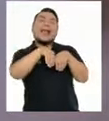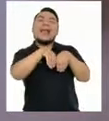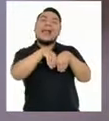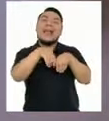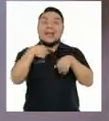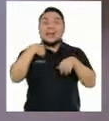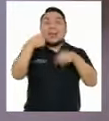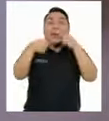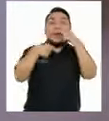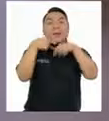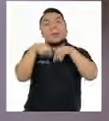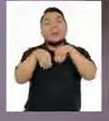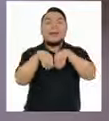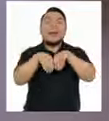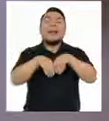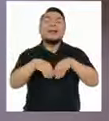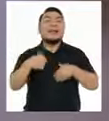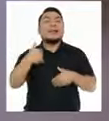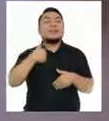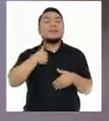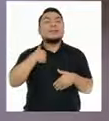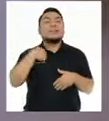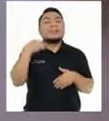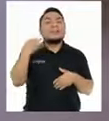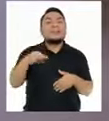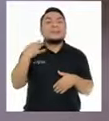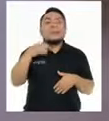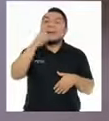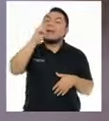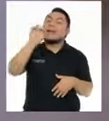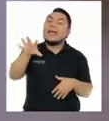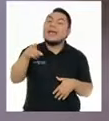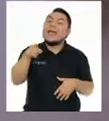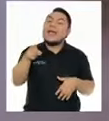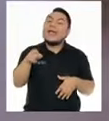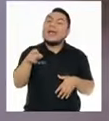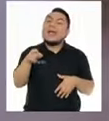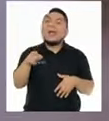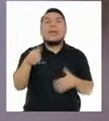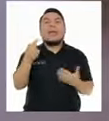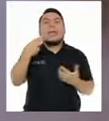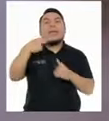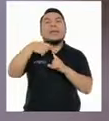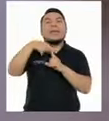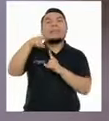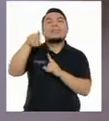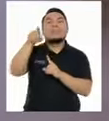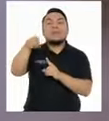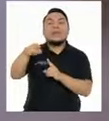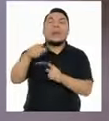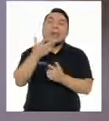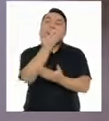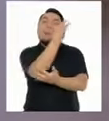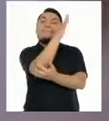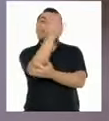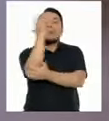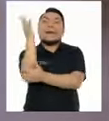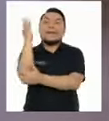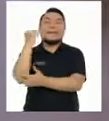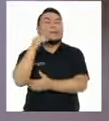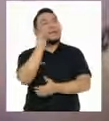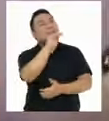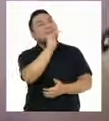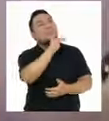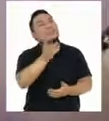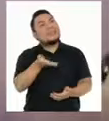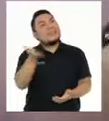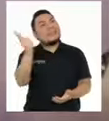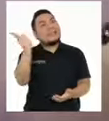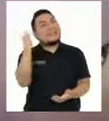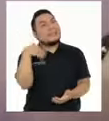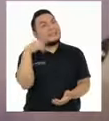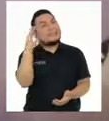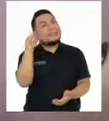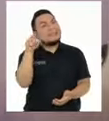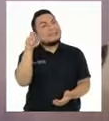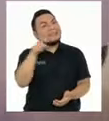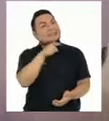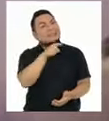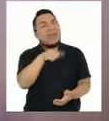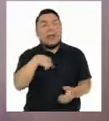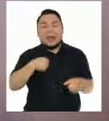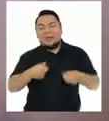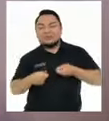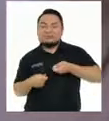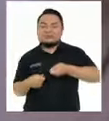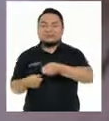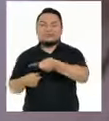cuento. Yo sé pedirle a Héctor que me lleve al parque cuando necesito salir. Ah, ¿y cómo lo